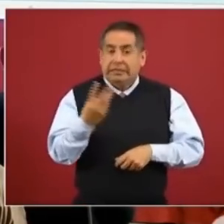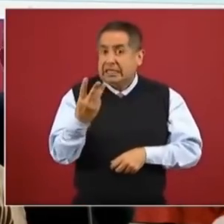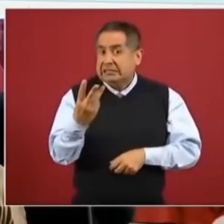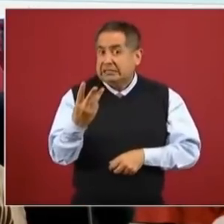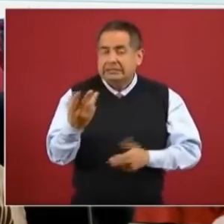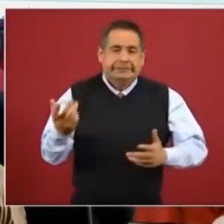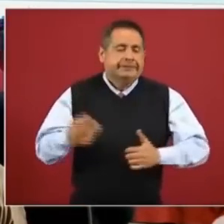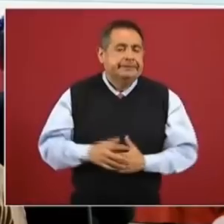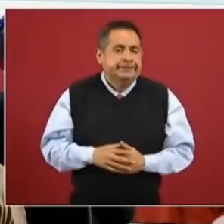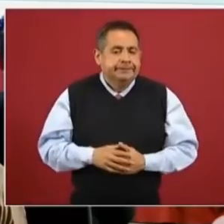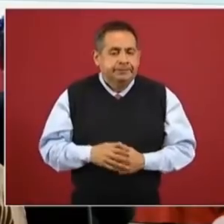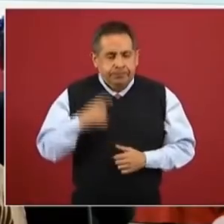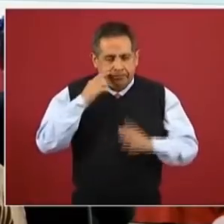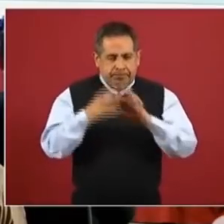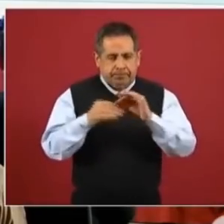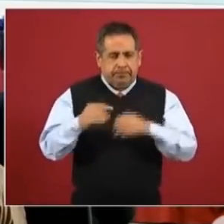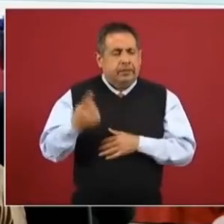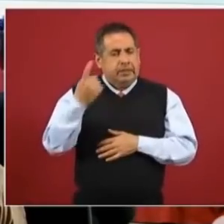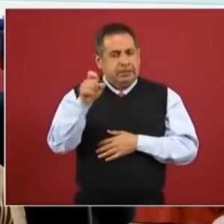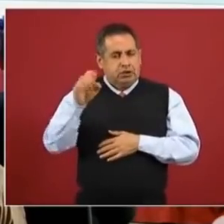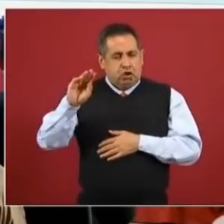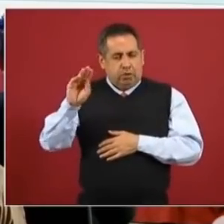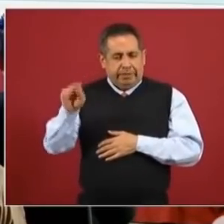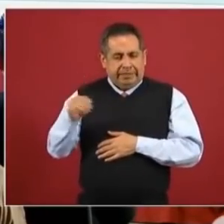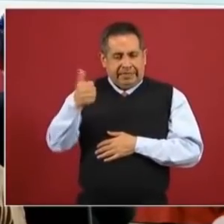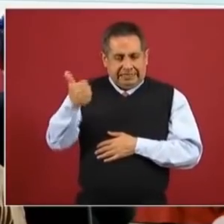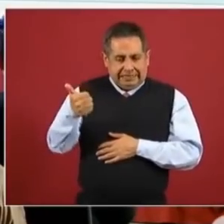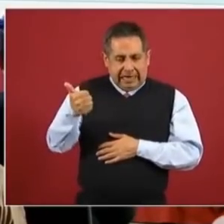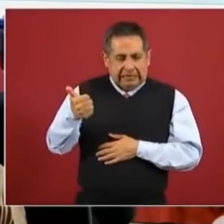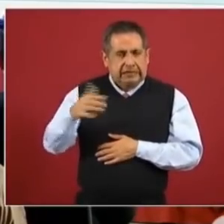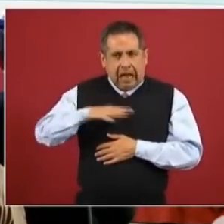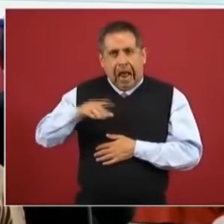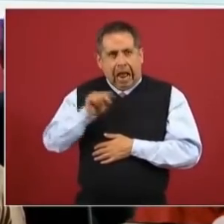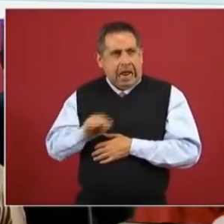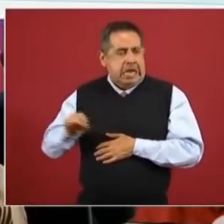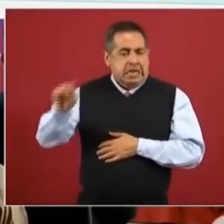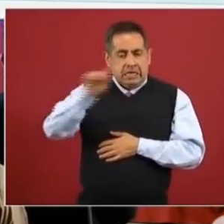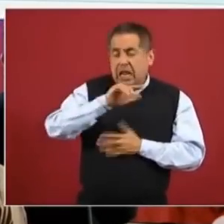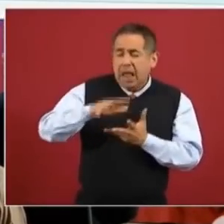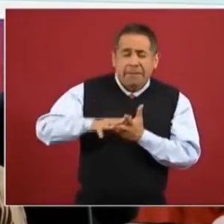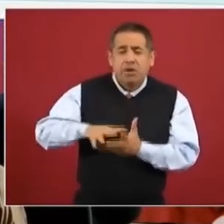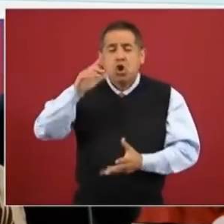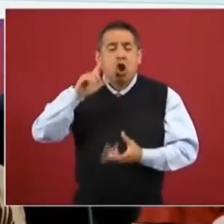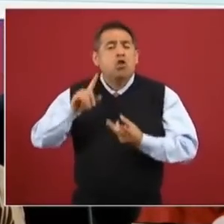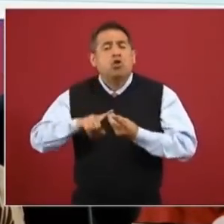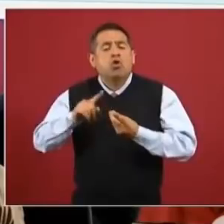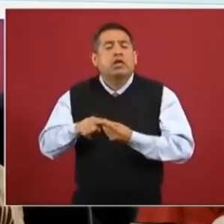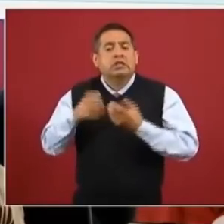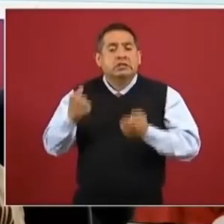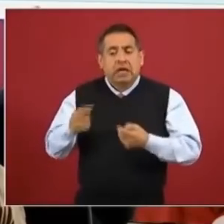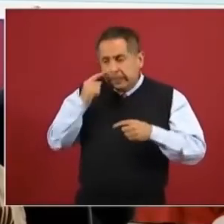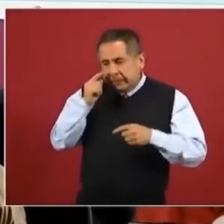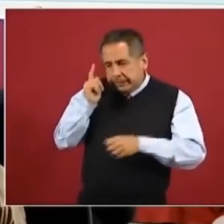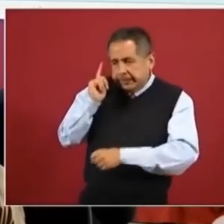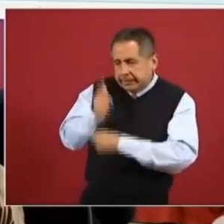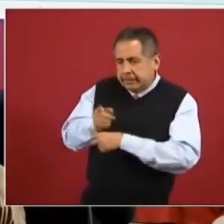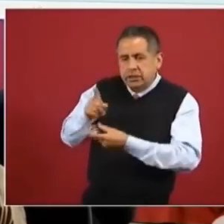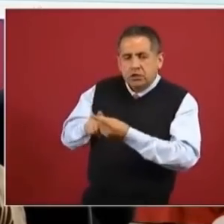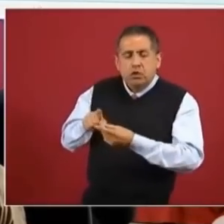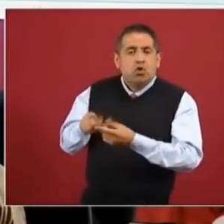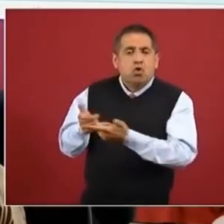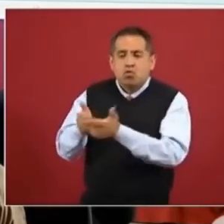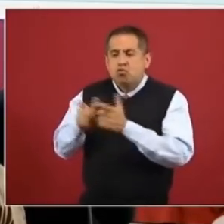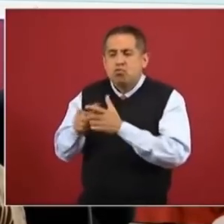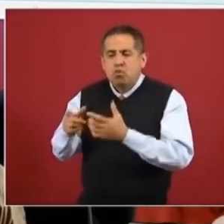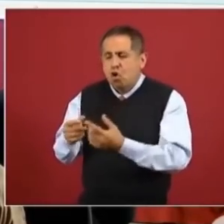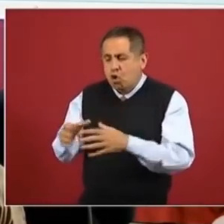Entonces vean, de estos 196 casos que nosotros tuvimos, la mayor cantidad de casos lo identificamos en un grupo